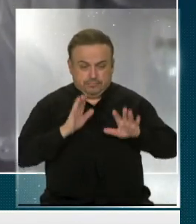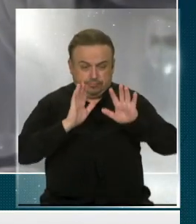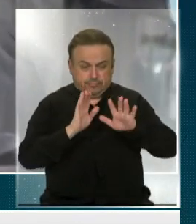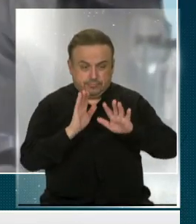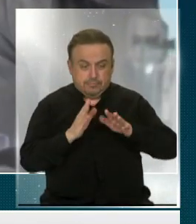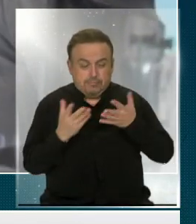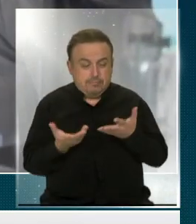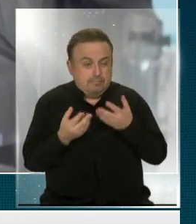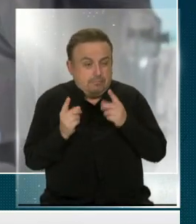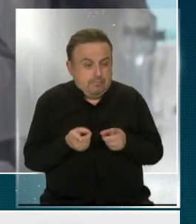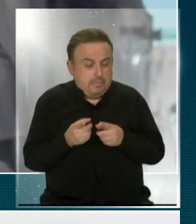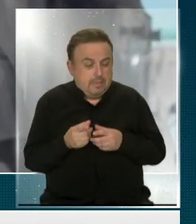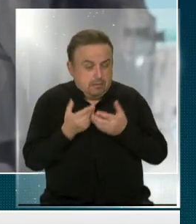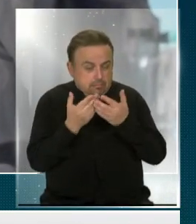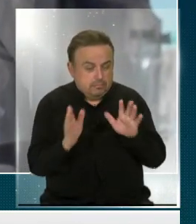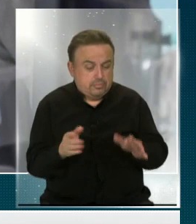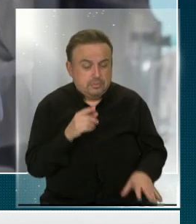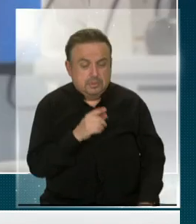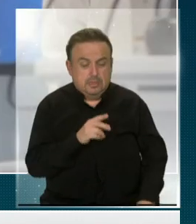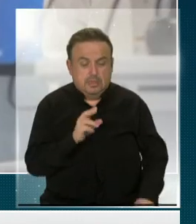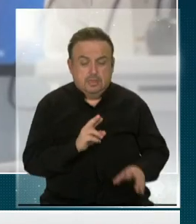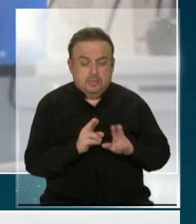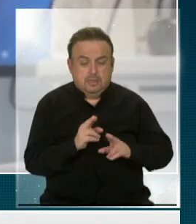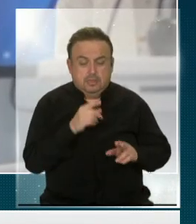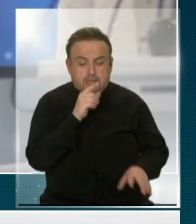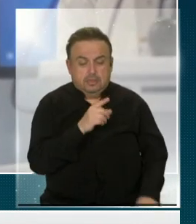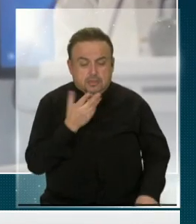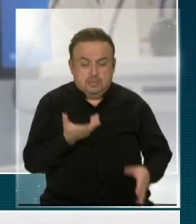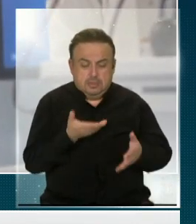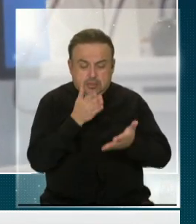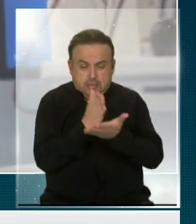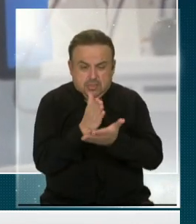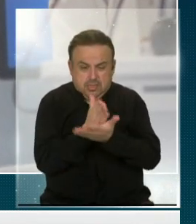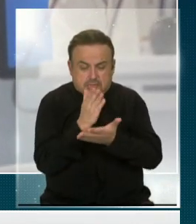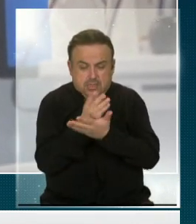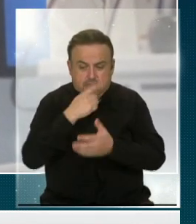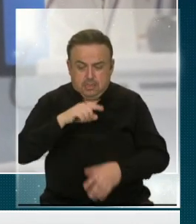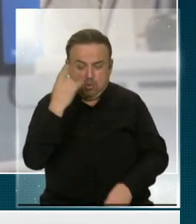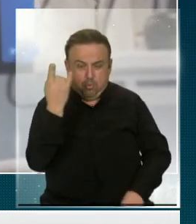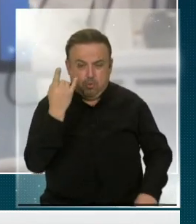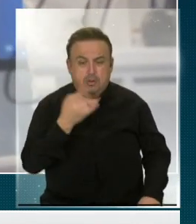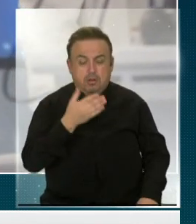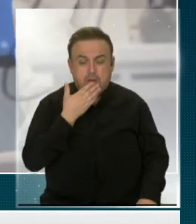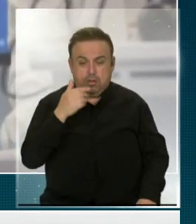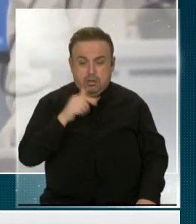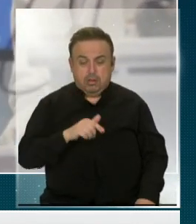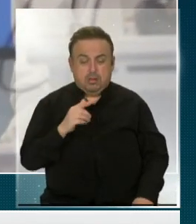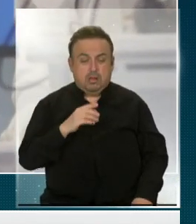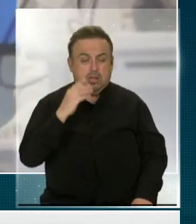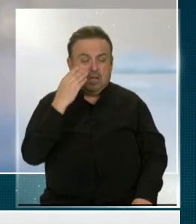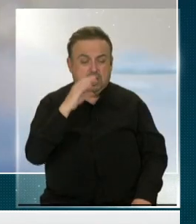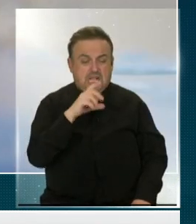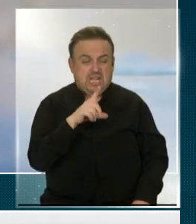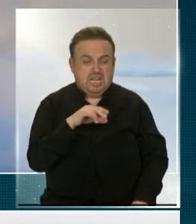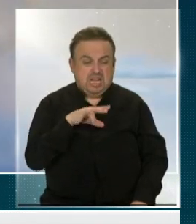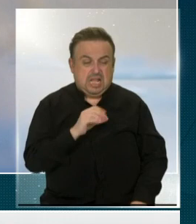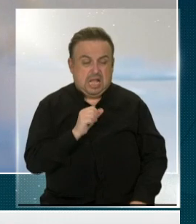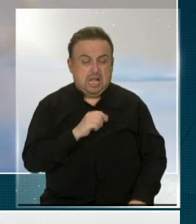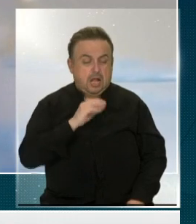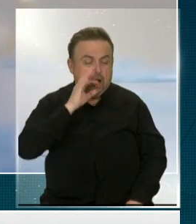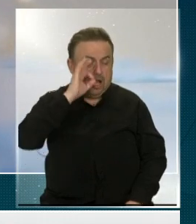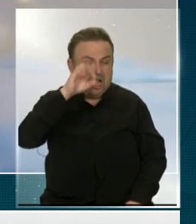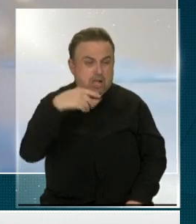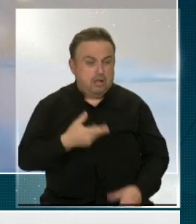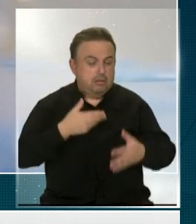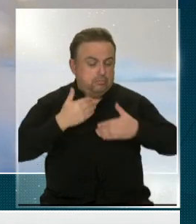esperamos que puedan retomar sus estudios y ahí hay centros también de nuestra propia universidad también de clínica las condes que van a avanzar